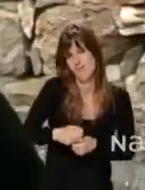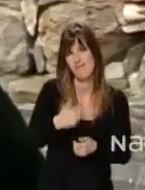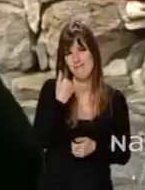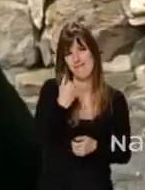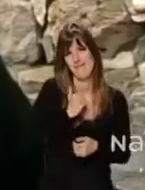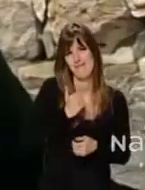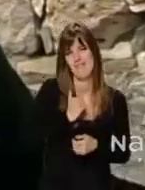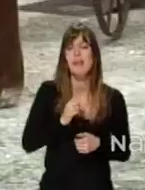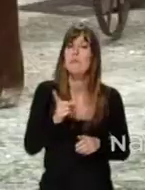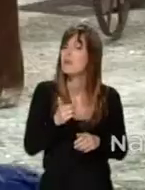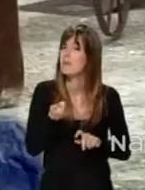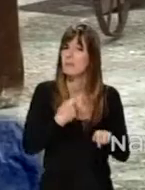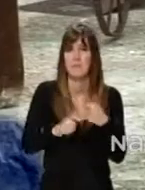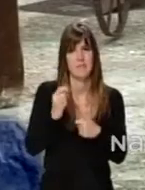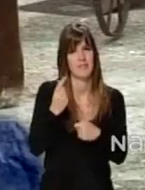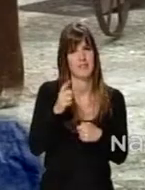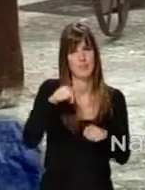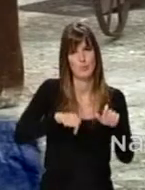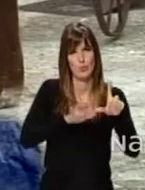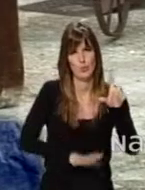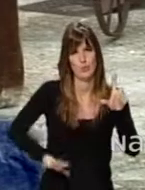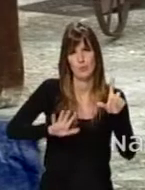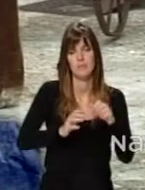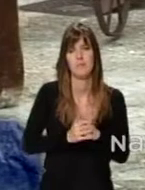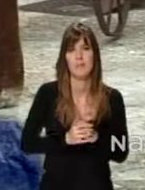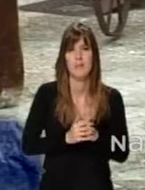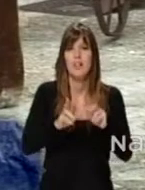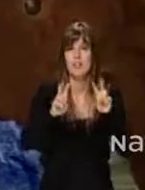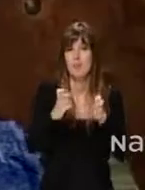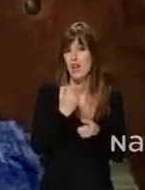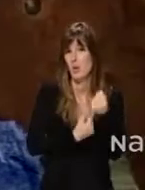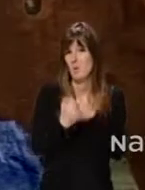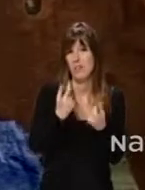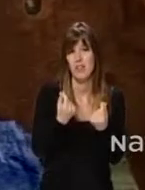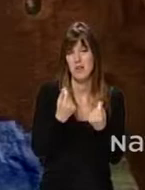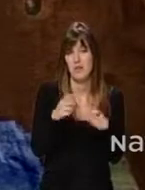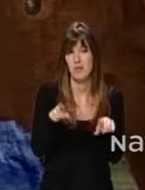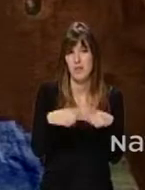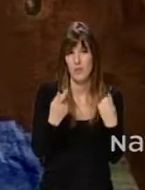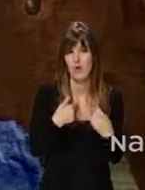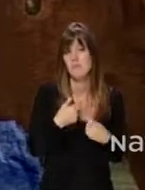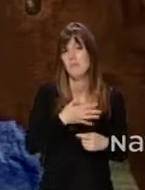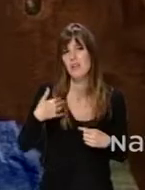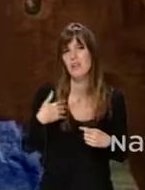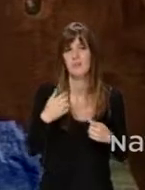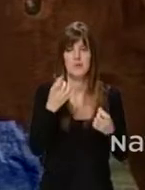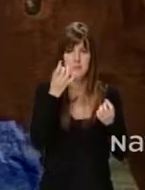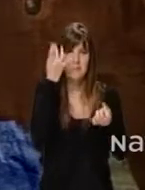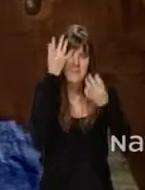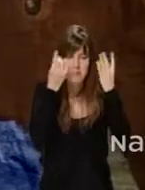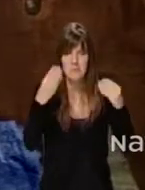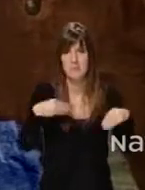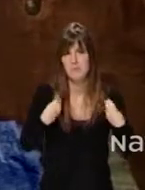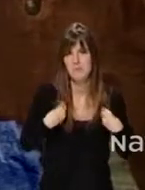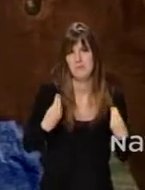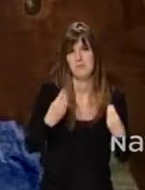Pero donde más se vende es en la Ribera. No es la cuestión económica la que me preocupa. No. No, más me preocupa el estar entretenido, divertirme